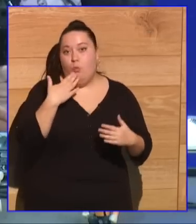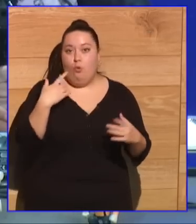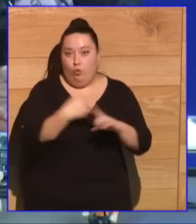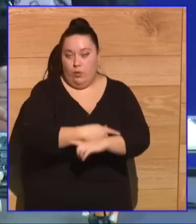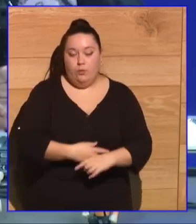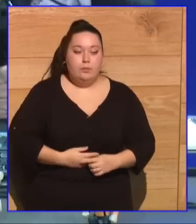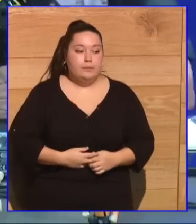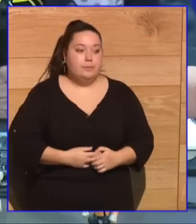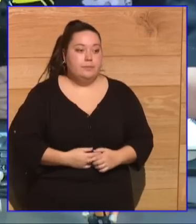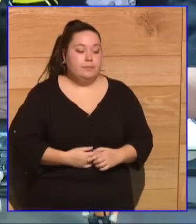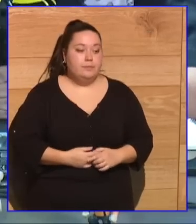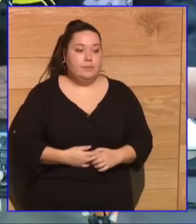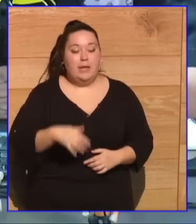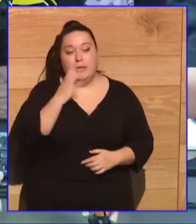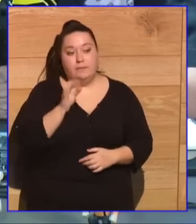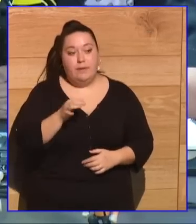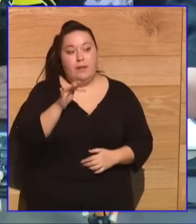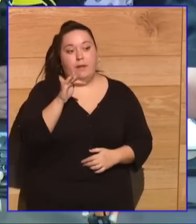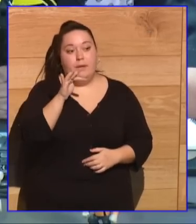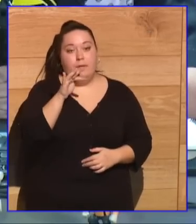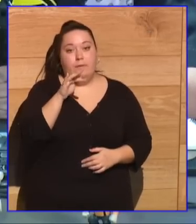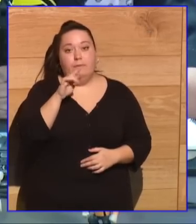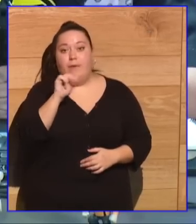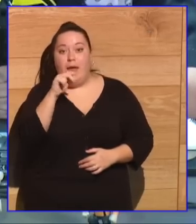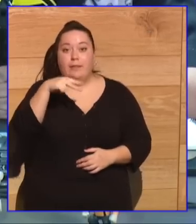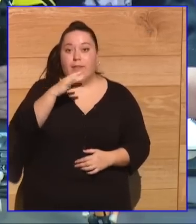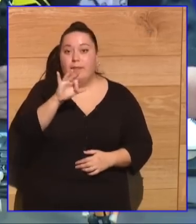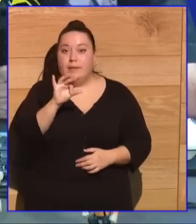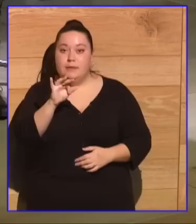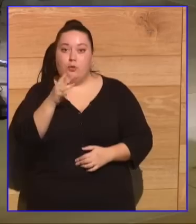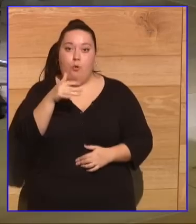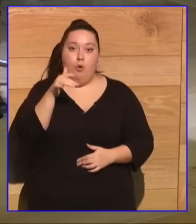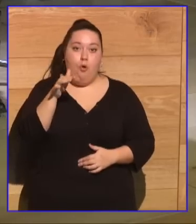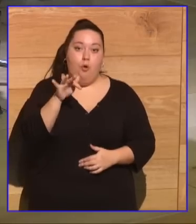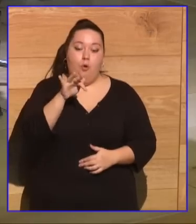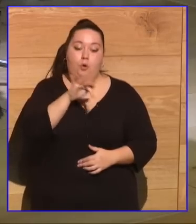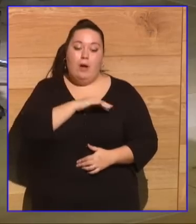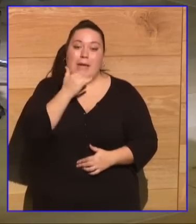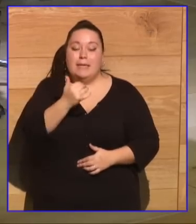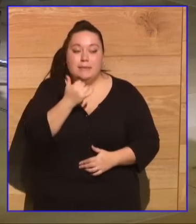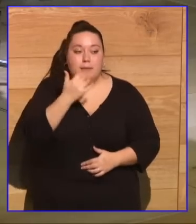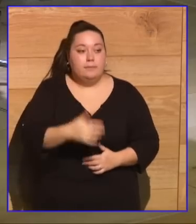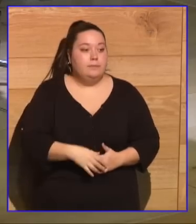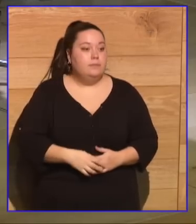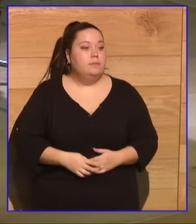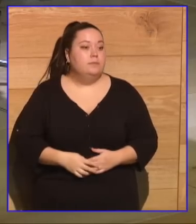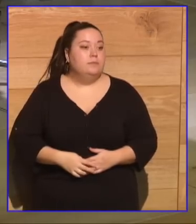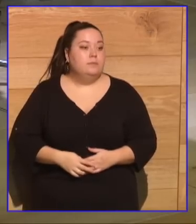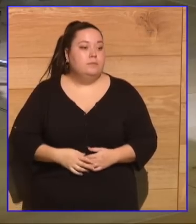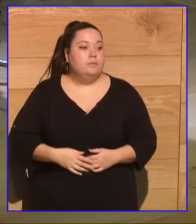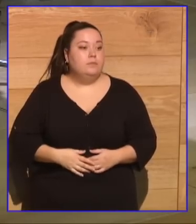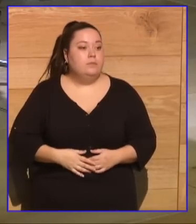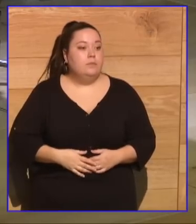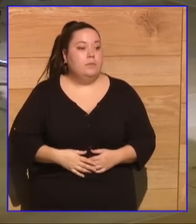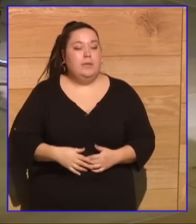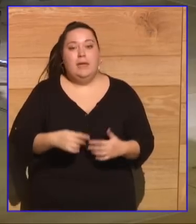¿no? Es verdad que estuvo Frances McDormand nominada, pero... Es la primera peli de Óscares de eso la carrera de... eso es, se llevó...